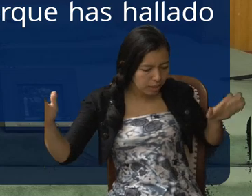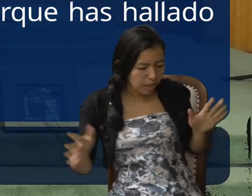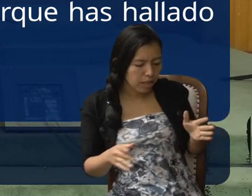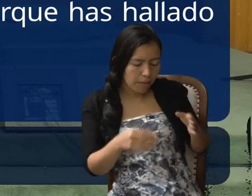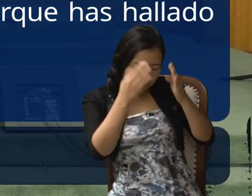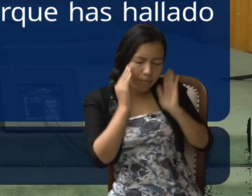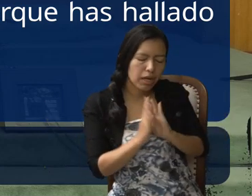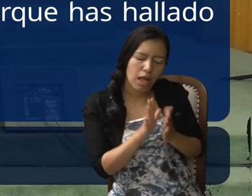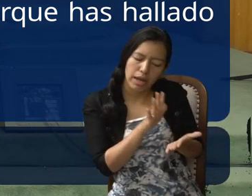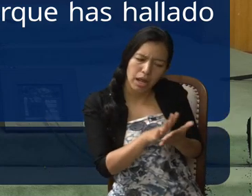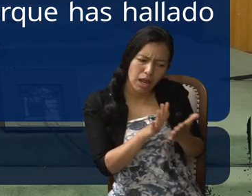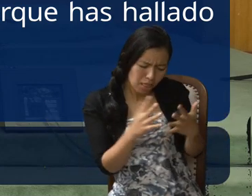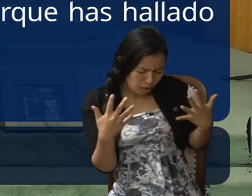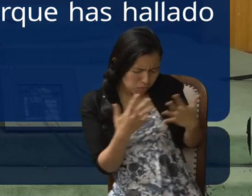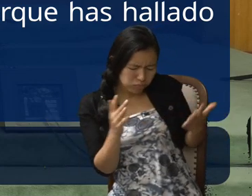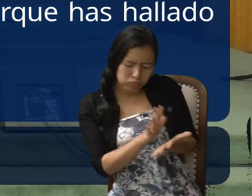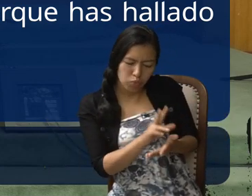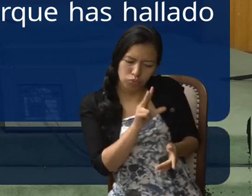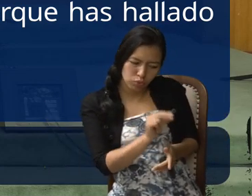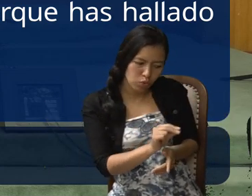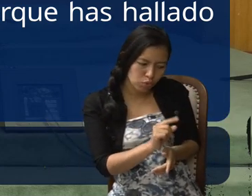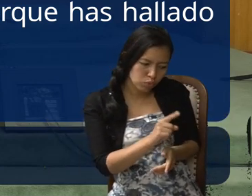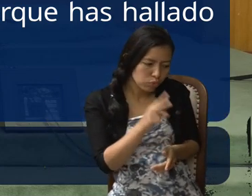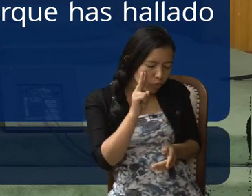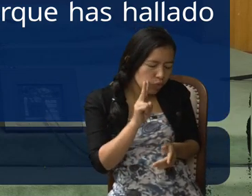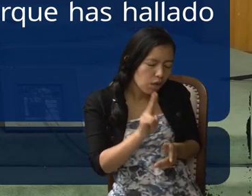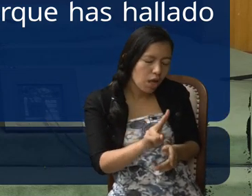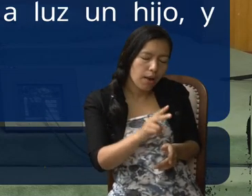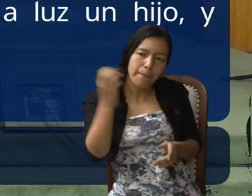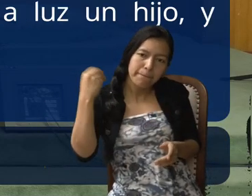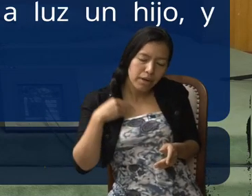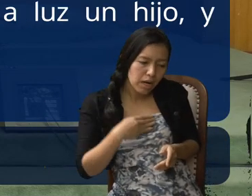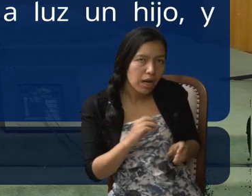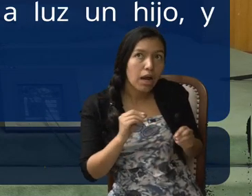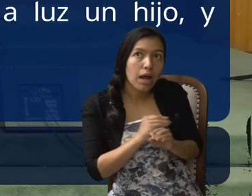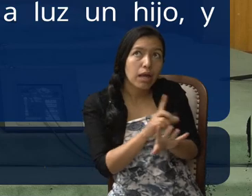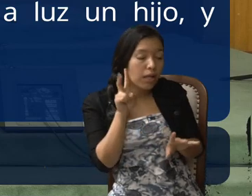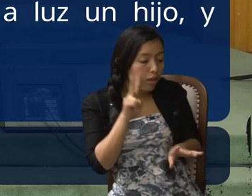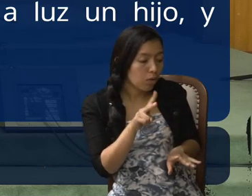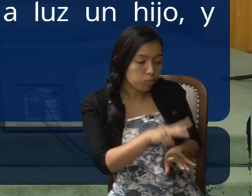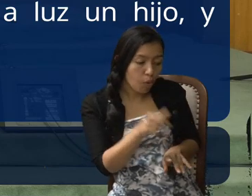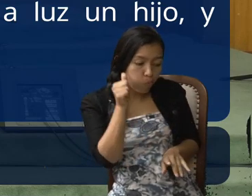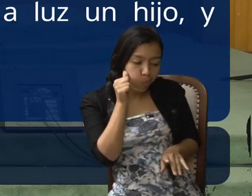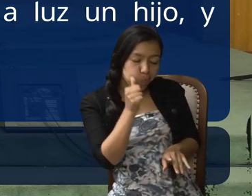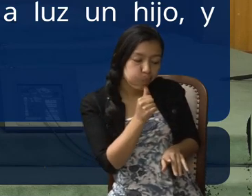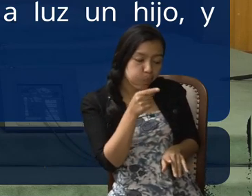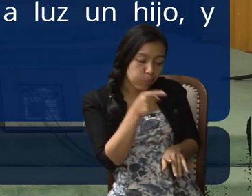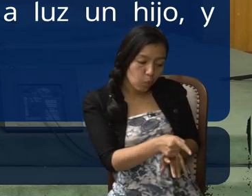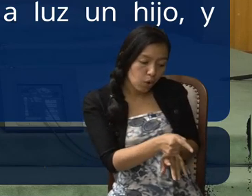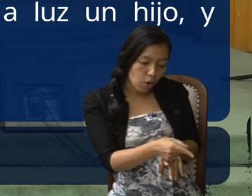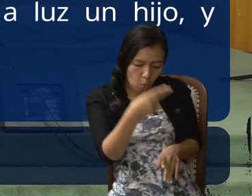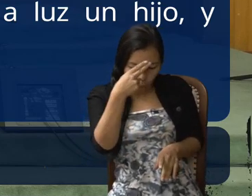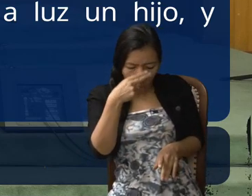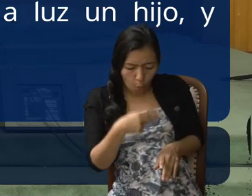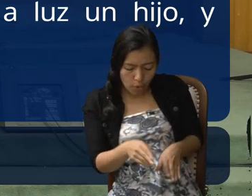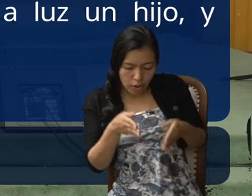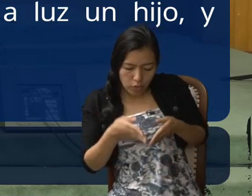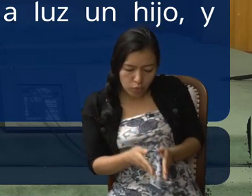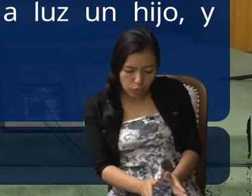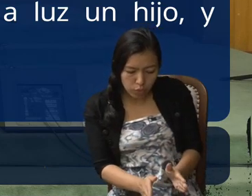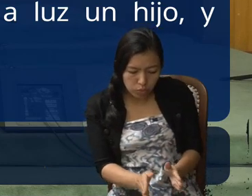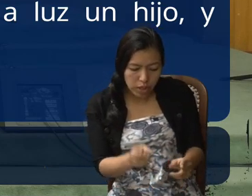María, no temas porque has hallado gracia delante de Dios. Concebirás en tu vientre y darás a luz un hijo y llamarás su